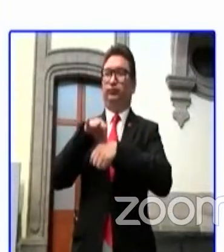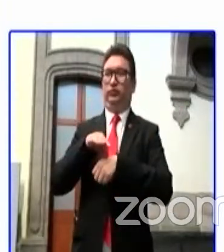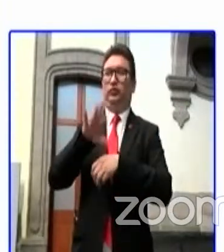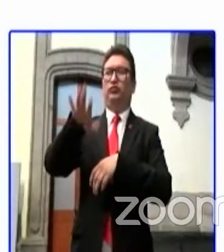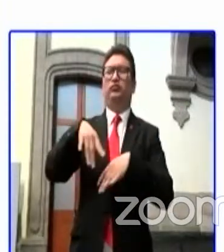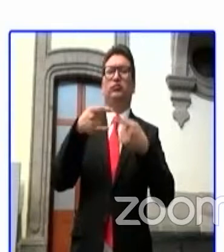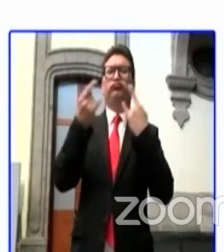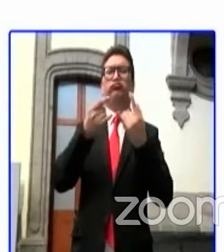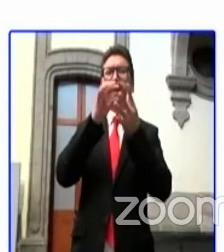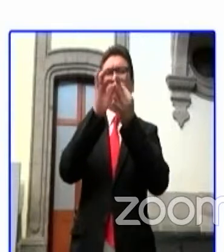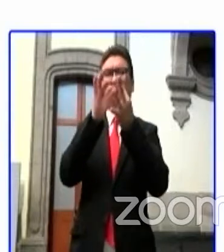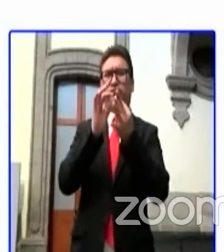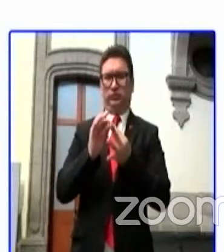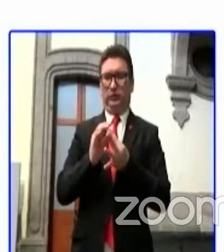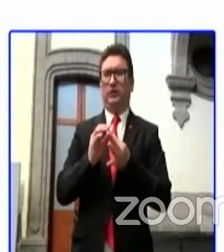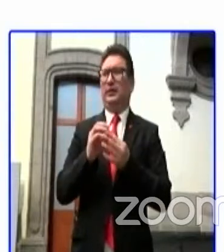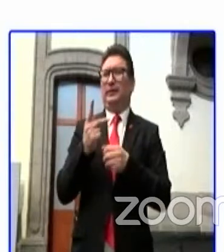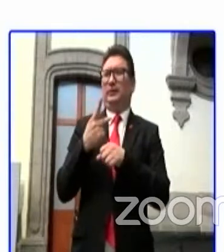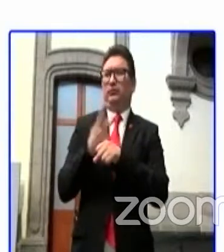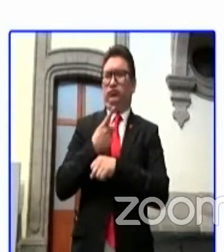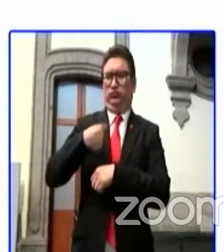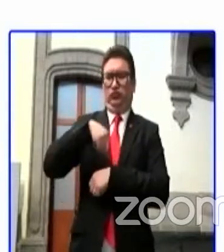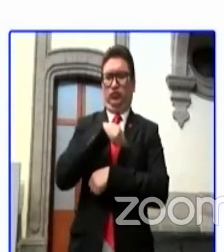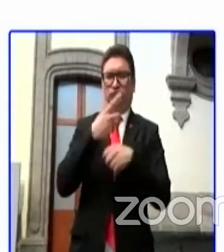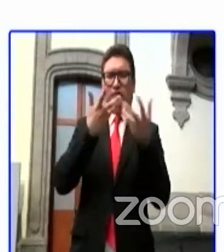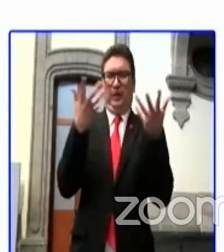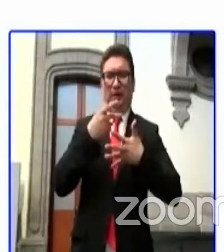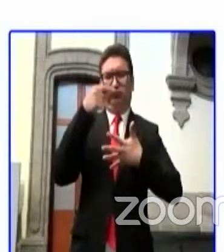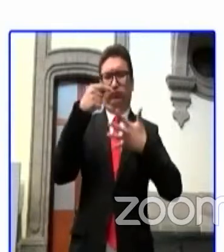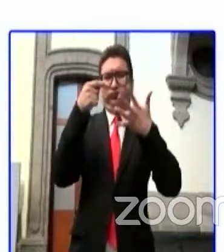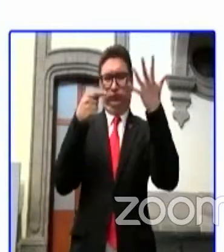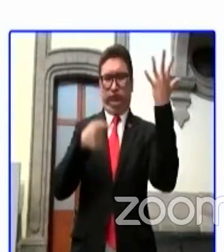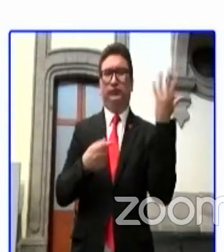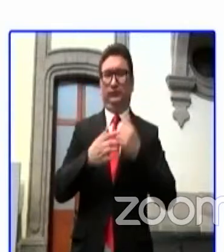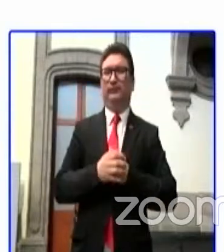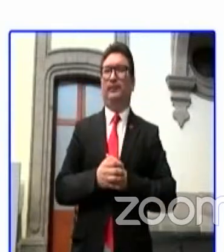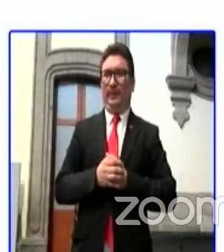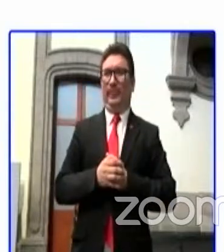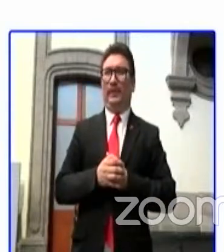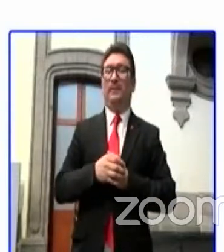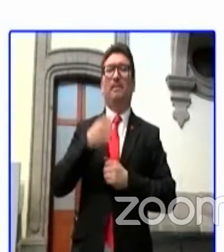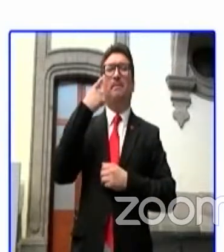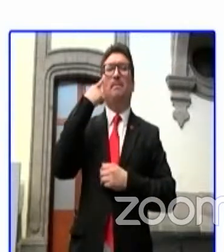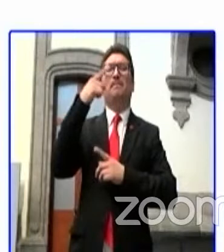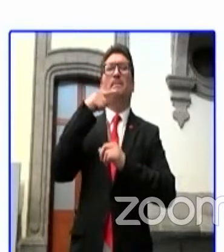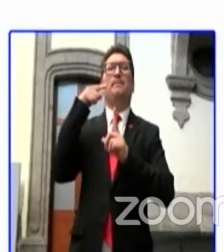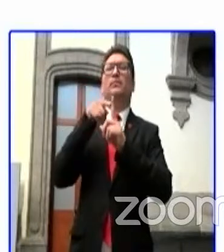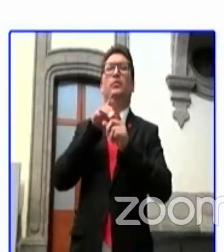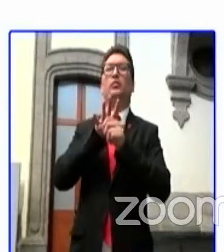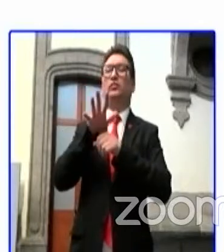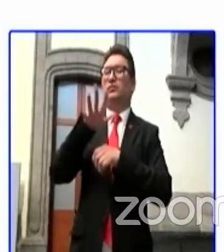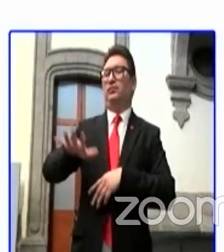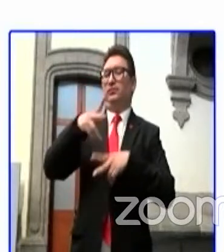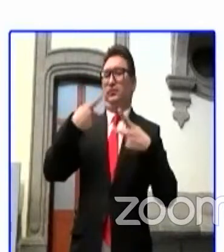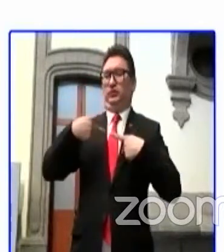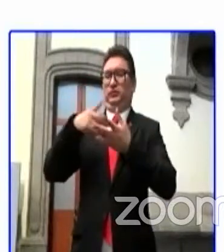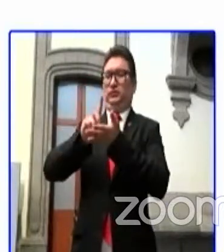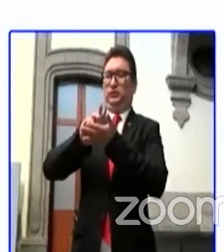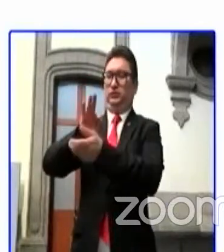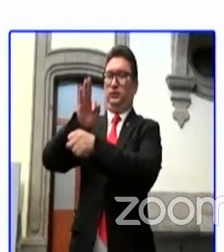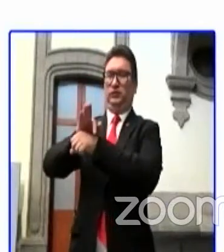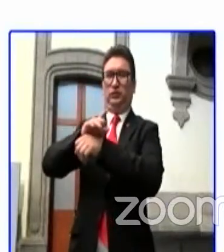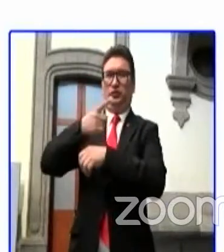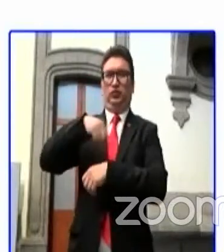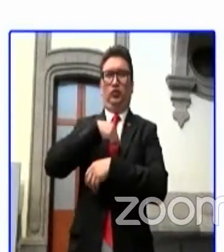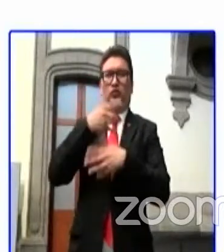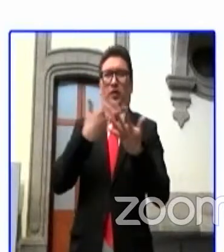poquito lo que estamos haciendo, lo que hemos venido haciendo en pro también de las personas con discapacidad desde Nacional Monte